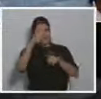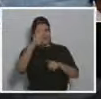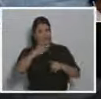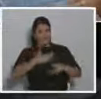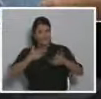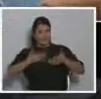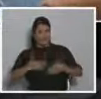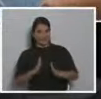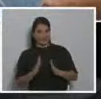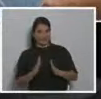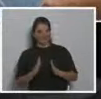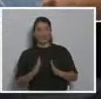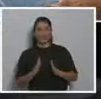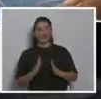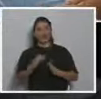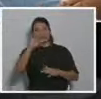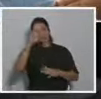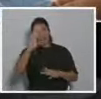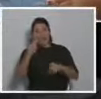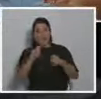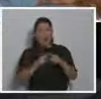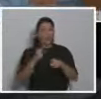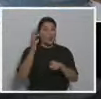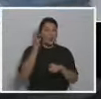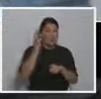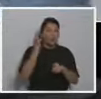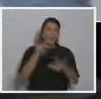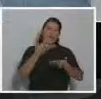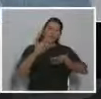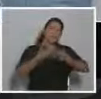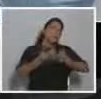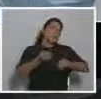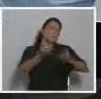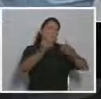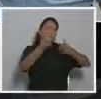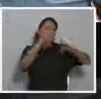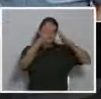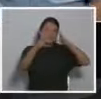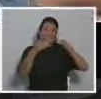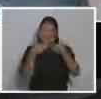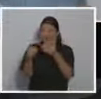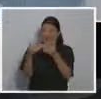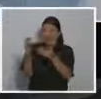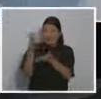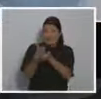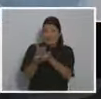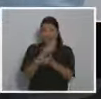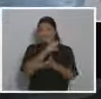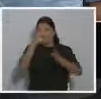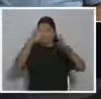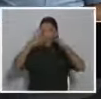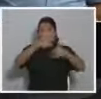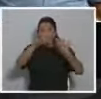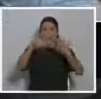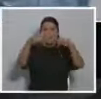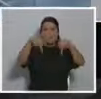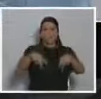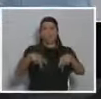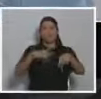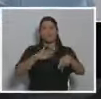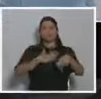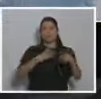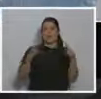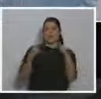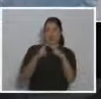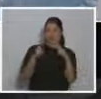hijos, a mis nietas. Bueno, hay un montón que saludar. Cerquita, cerquita. Y a todos los que conozco, que me